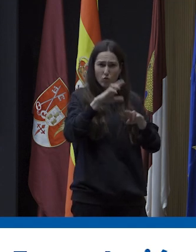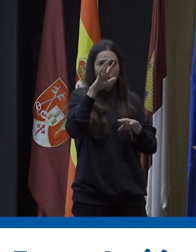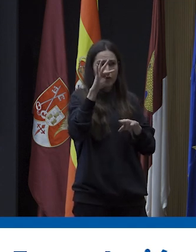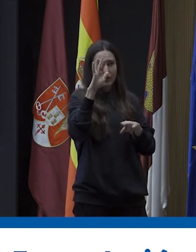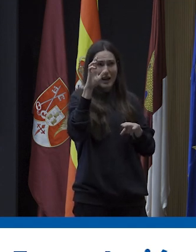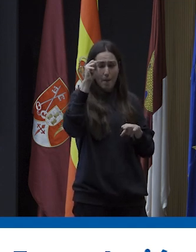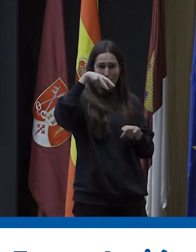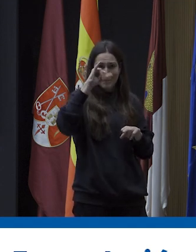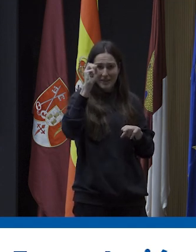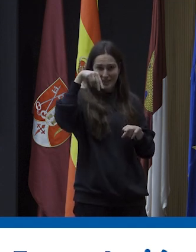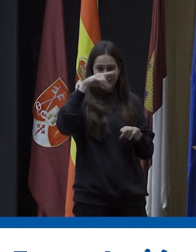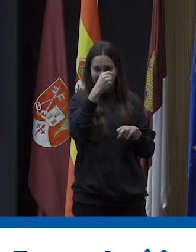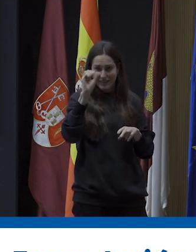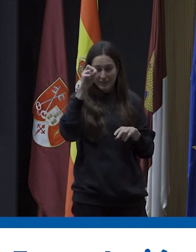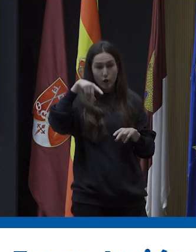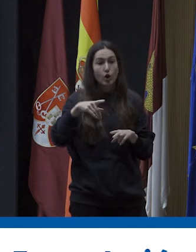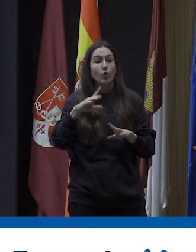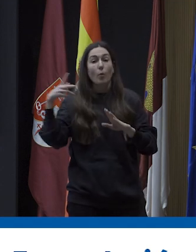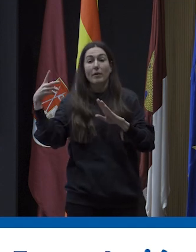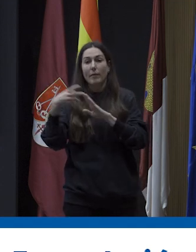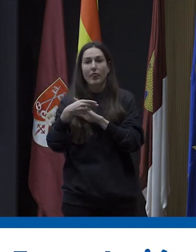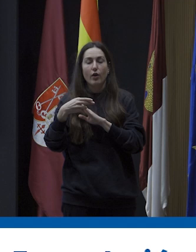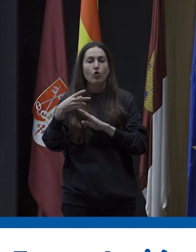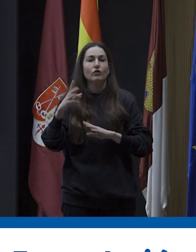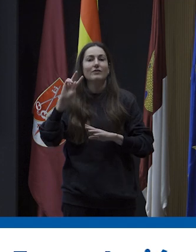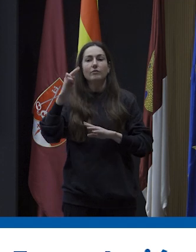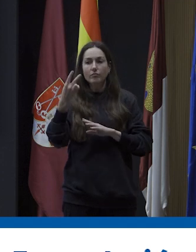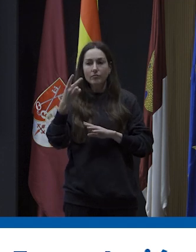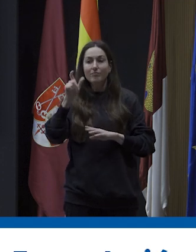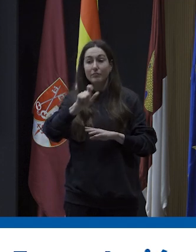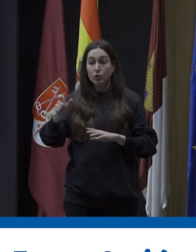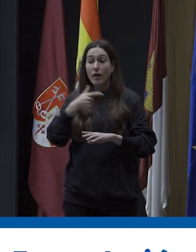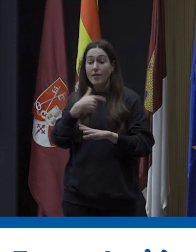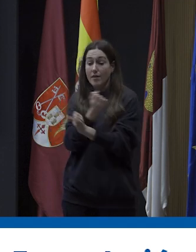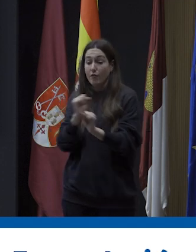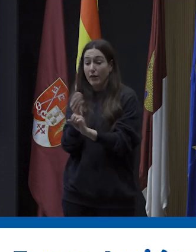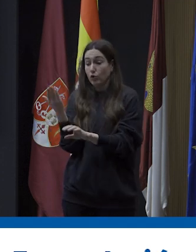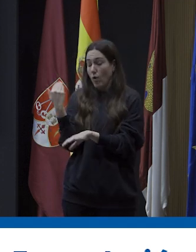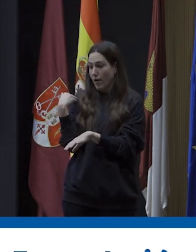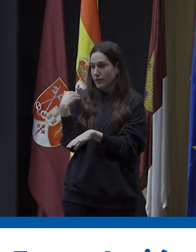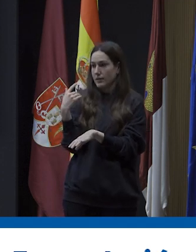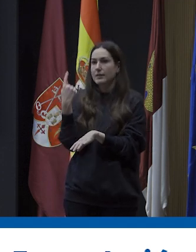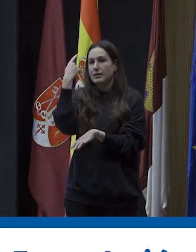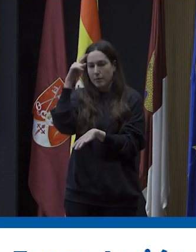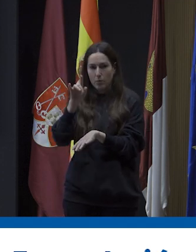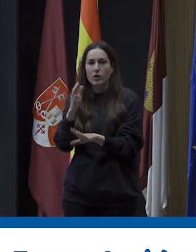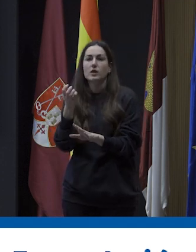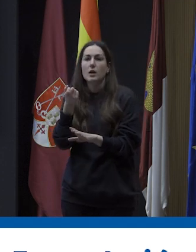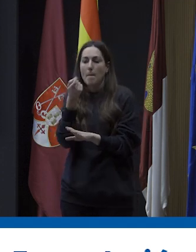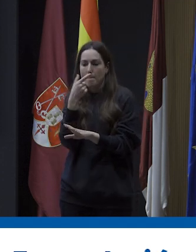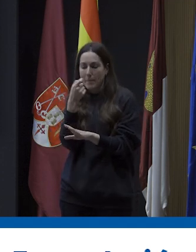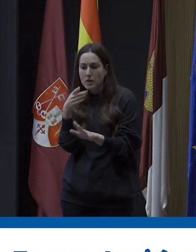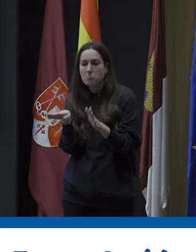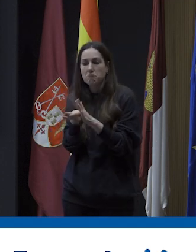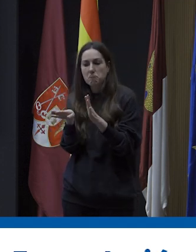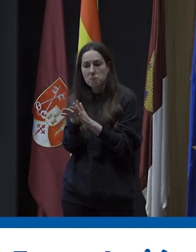prevención secundaria, pacientes que ya han tenido un infarto y que sabemos que si toman sus pastillas y mantienen sus factores